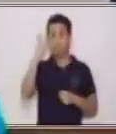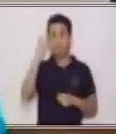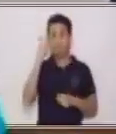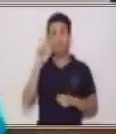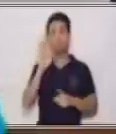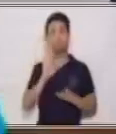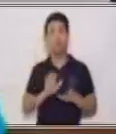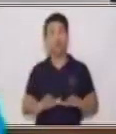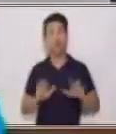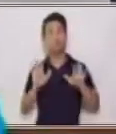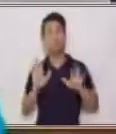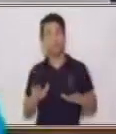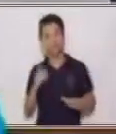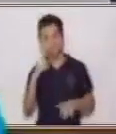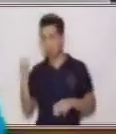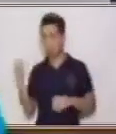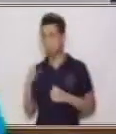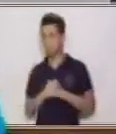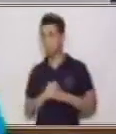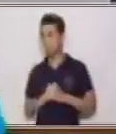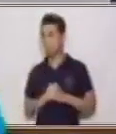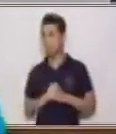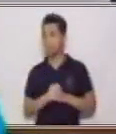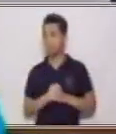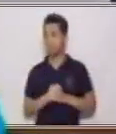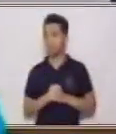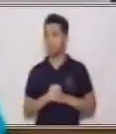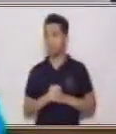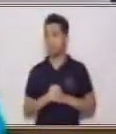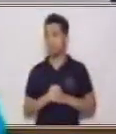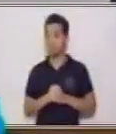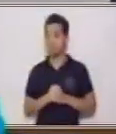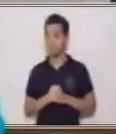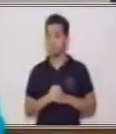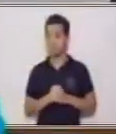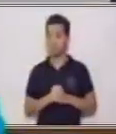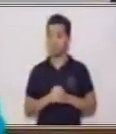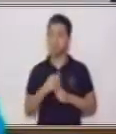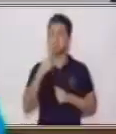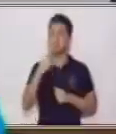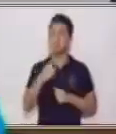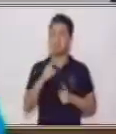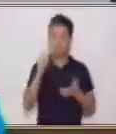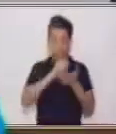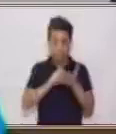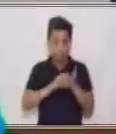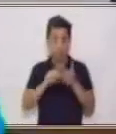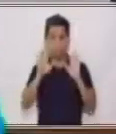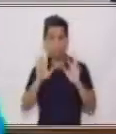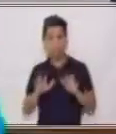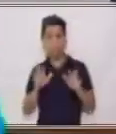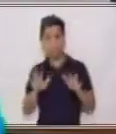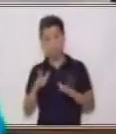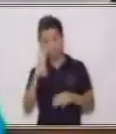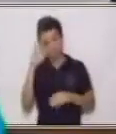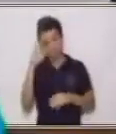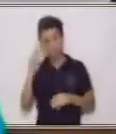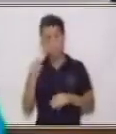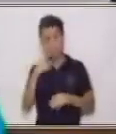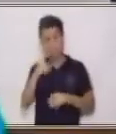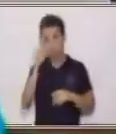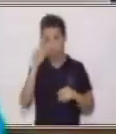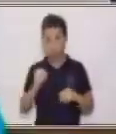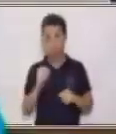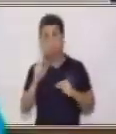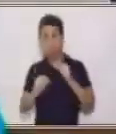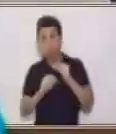voy a colocar y que en cierta manera es como para que tengas, piensa despacio y podrás escribir deprisa, pero ese es un dicho, a la larga puedes